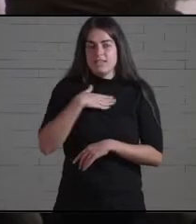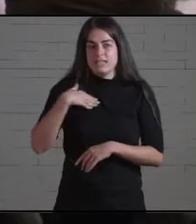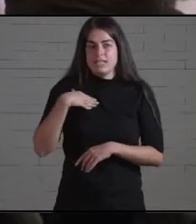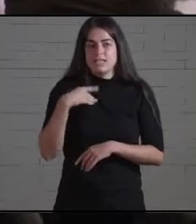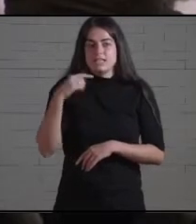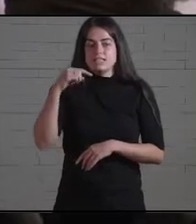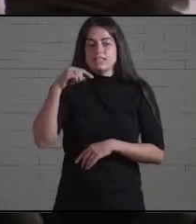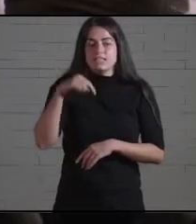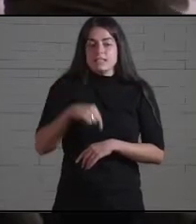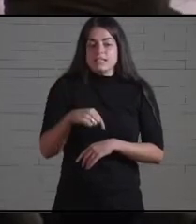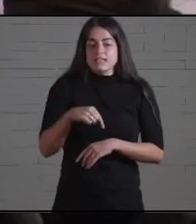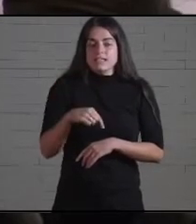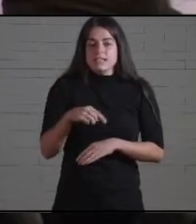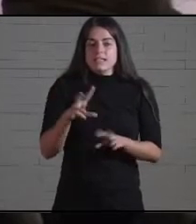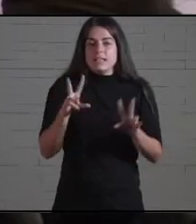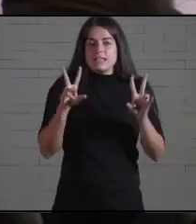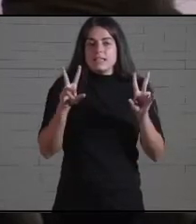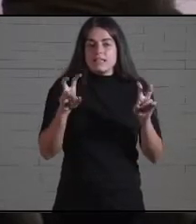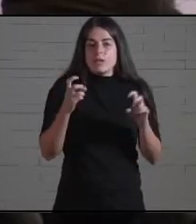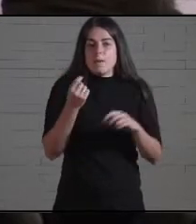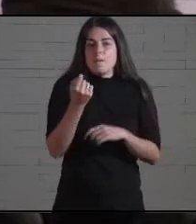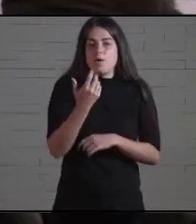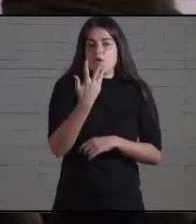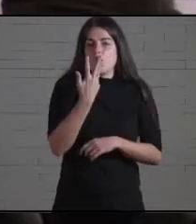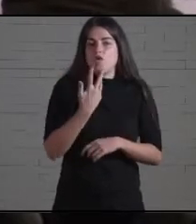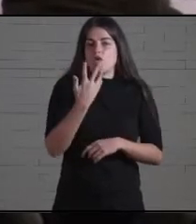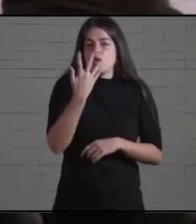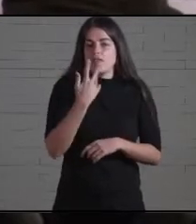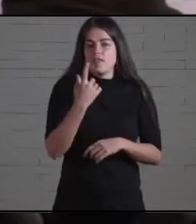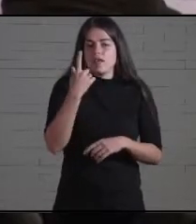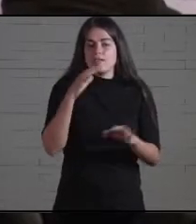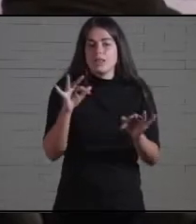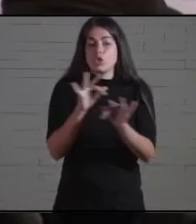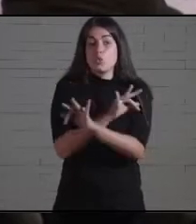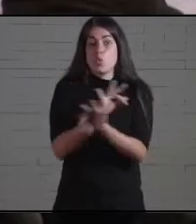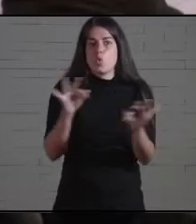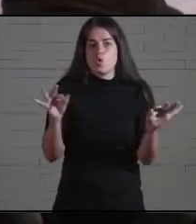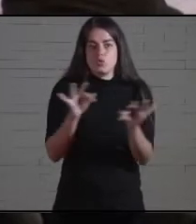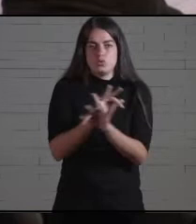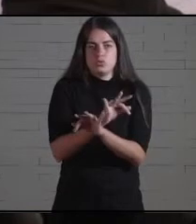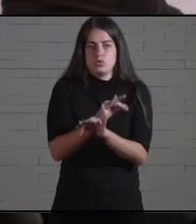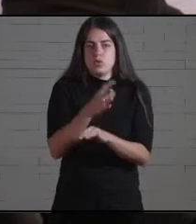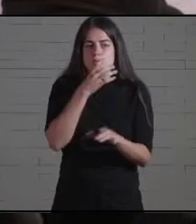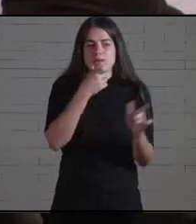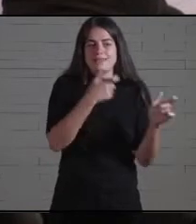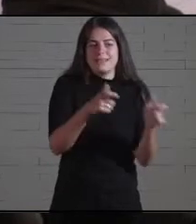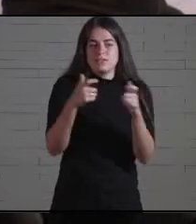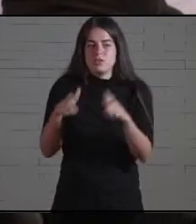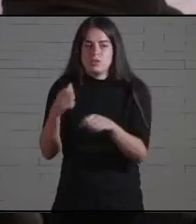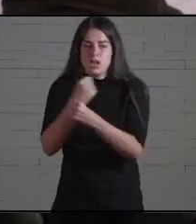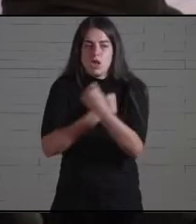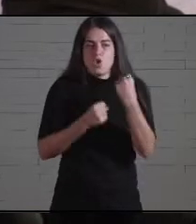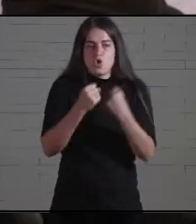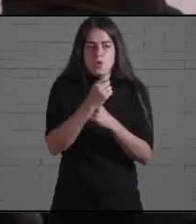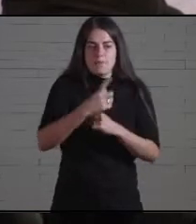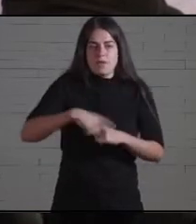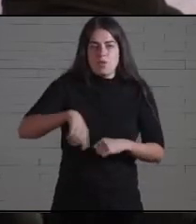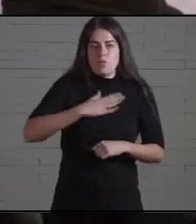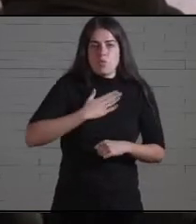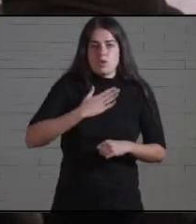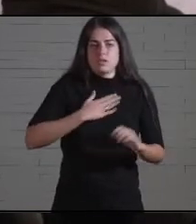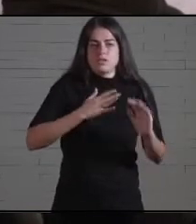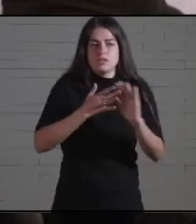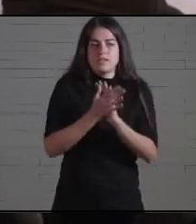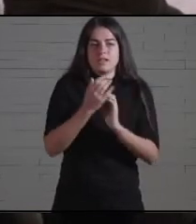la cuestión poco conocida del cambio de turnos y de los turnos, que en muchos sectores de nuestra economía es un